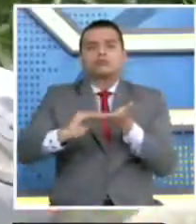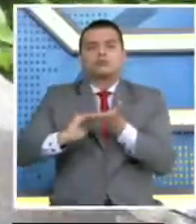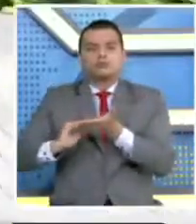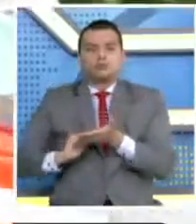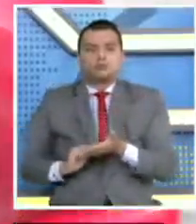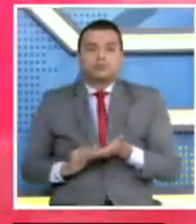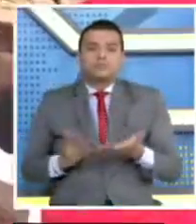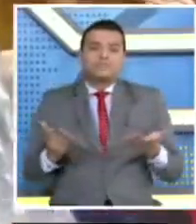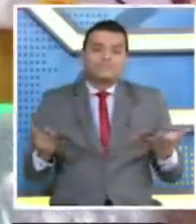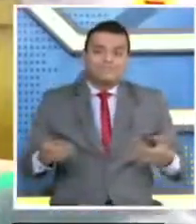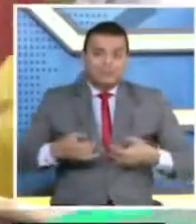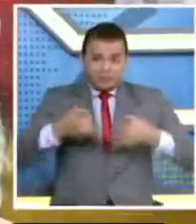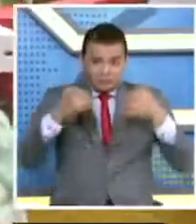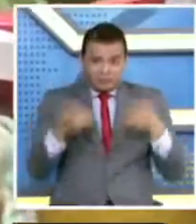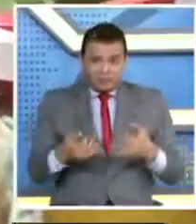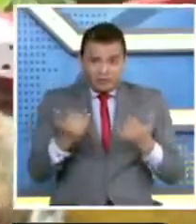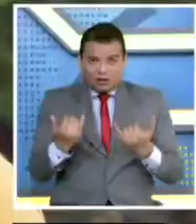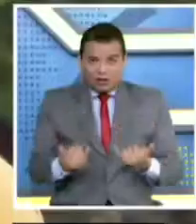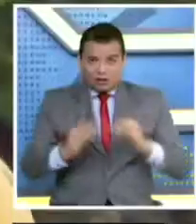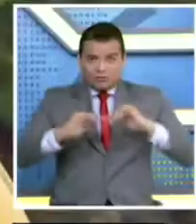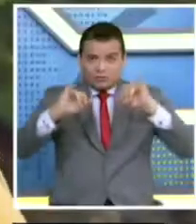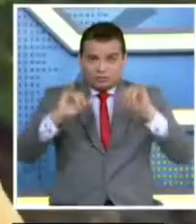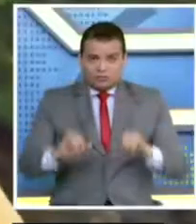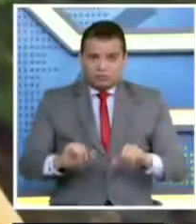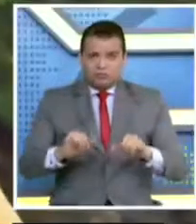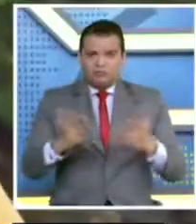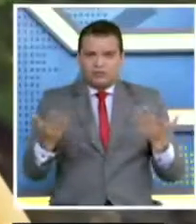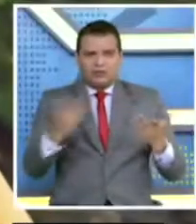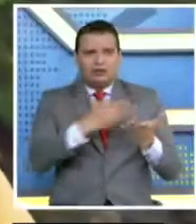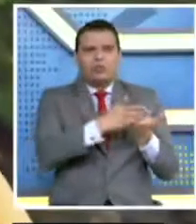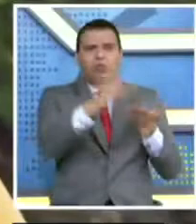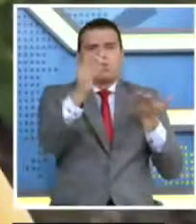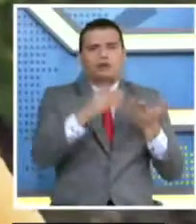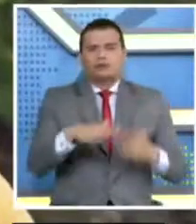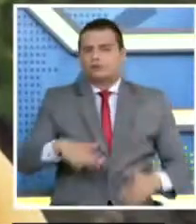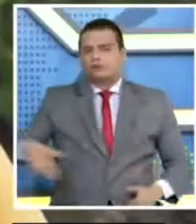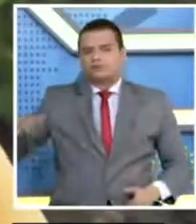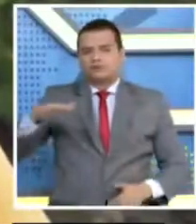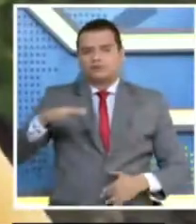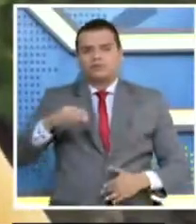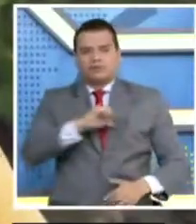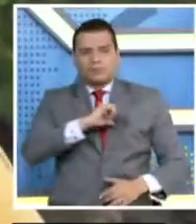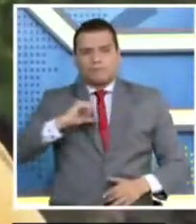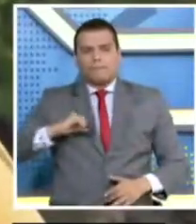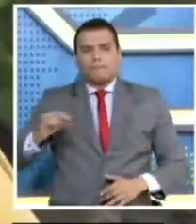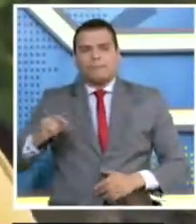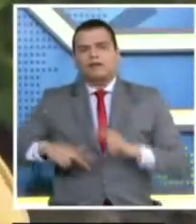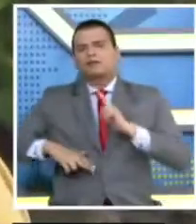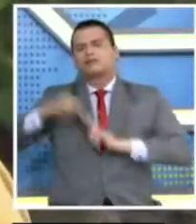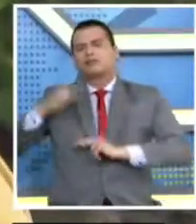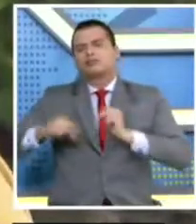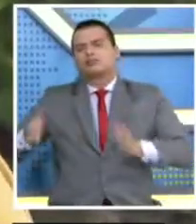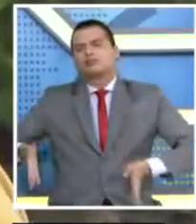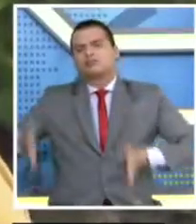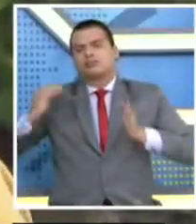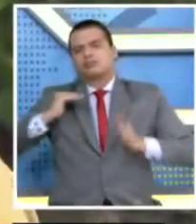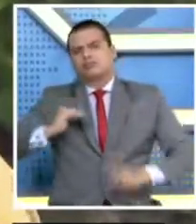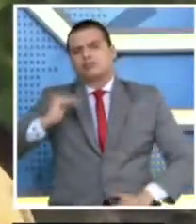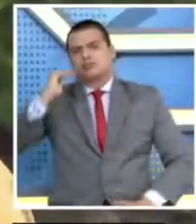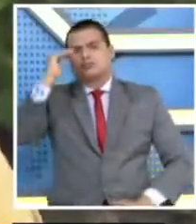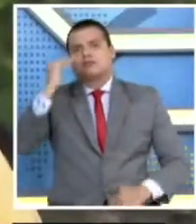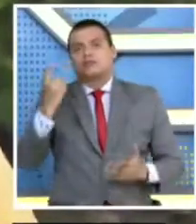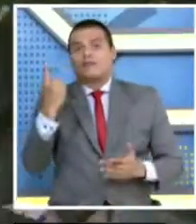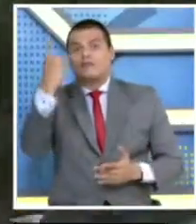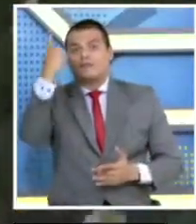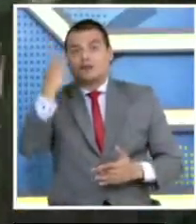cuestionado por realizarse en medio de la pandemia. Al lado hay un terreno de Jaramillo Mora que construyó unos condominios y necesitan hacerle